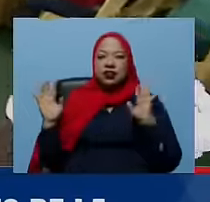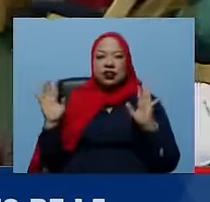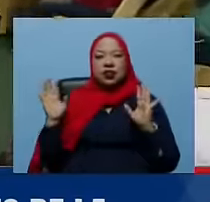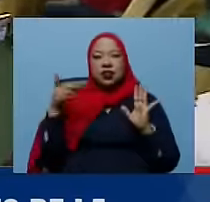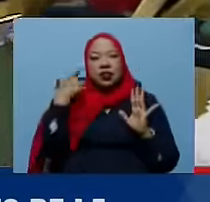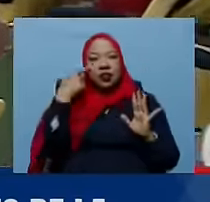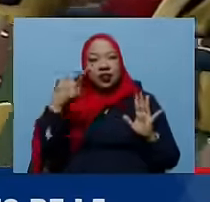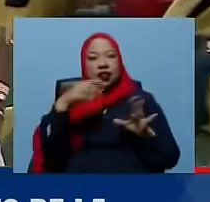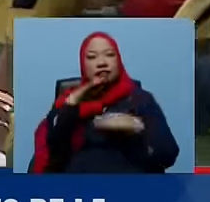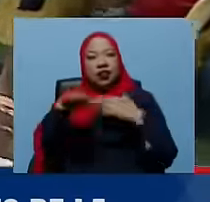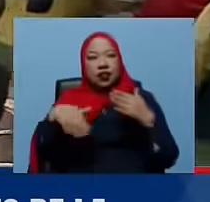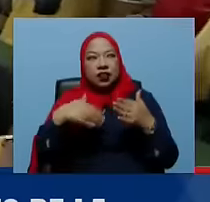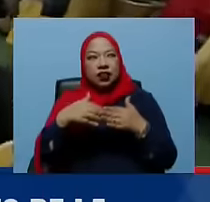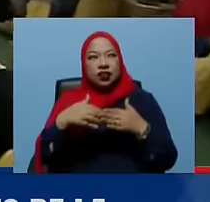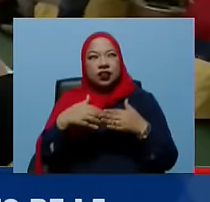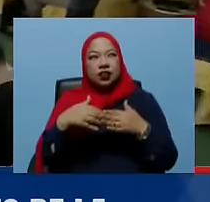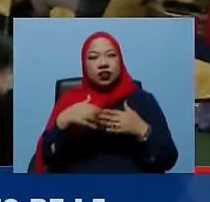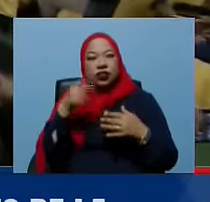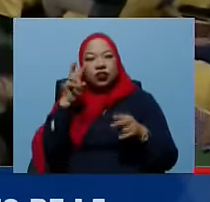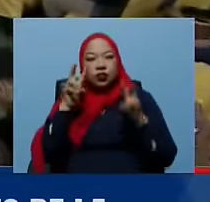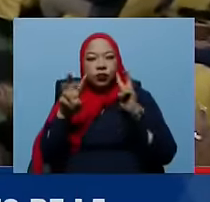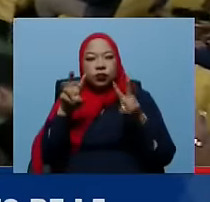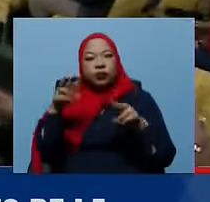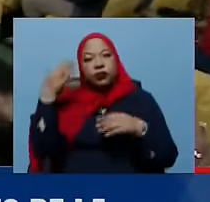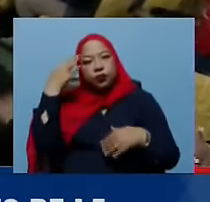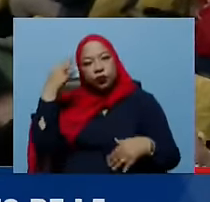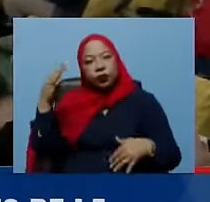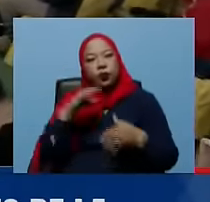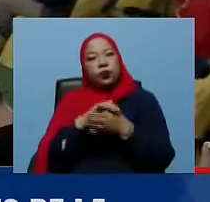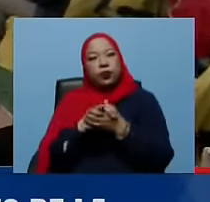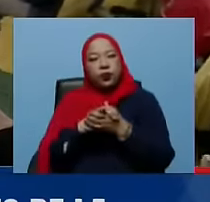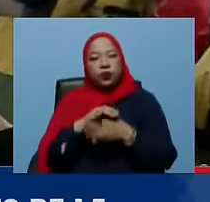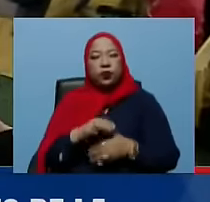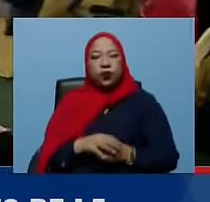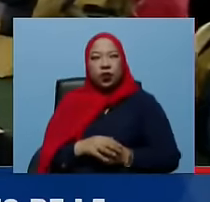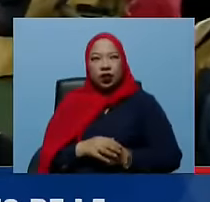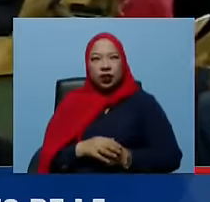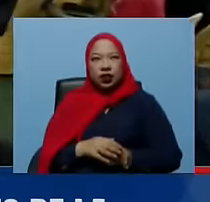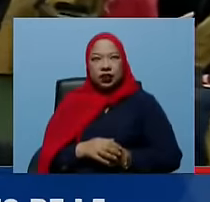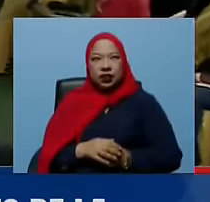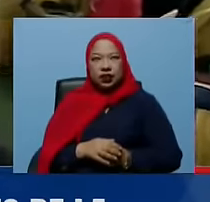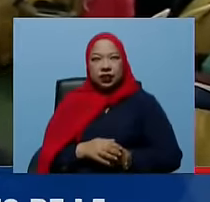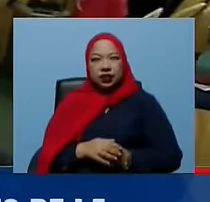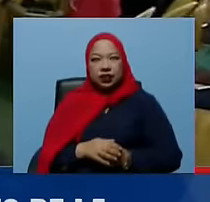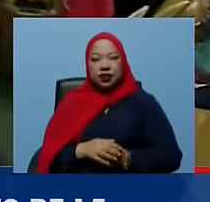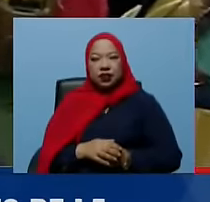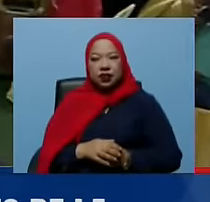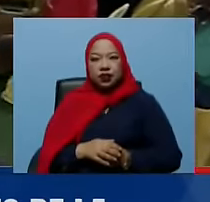poderlos ver, porque por allá atrás no los veía. Mi saludo, ¿vale? ¿Ah?